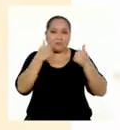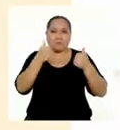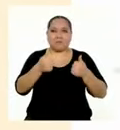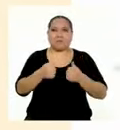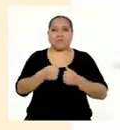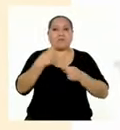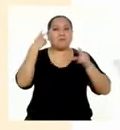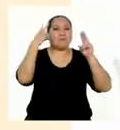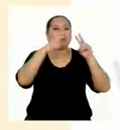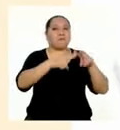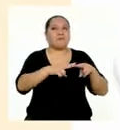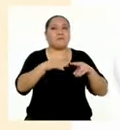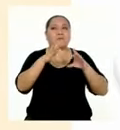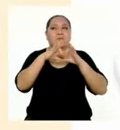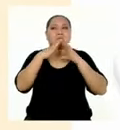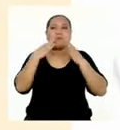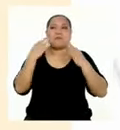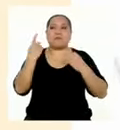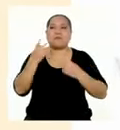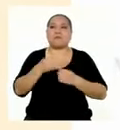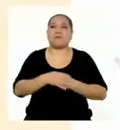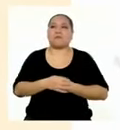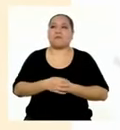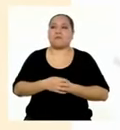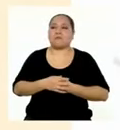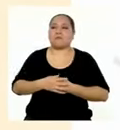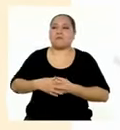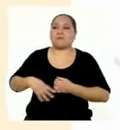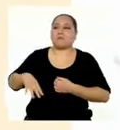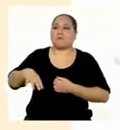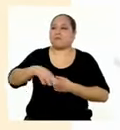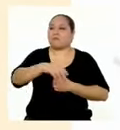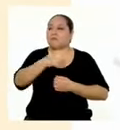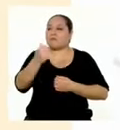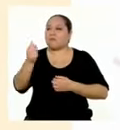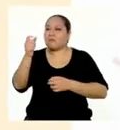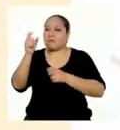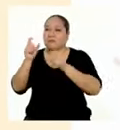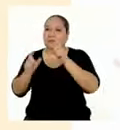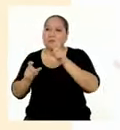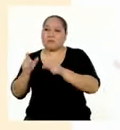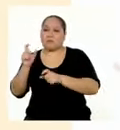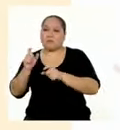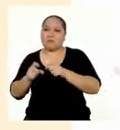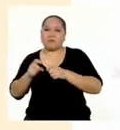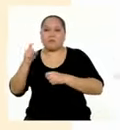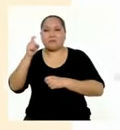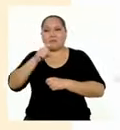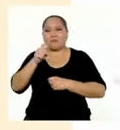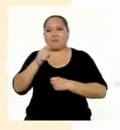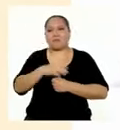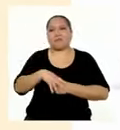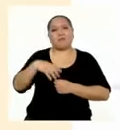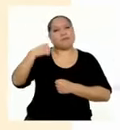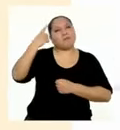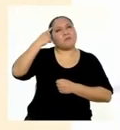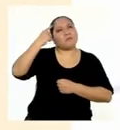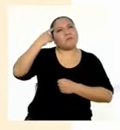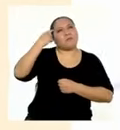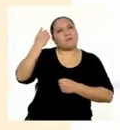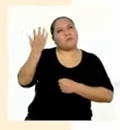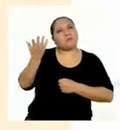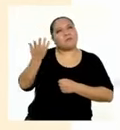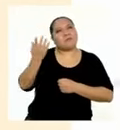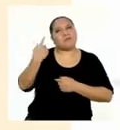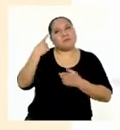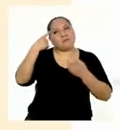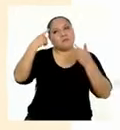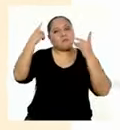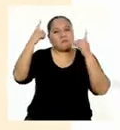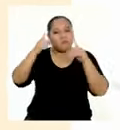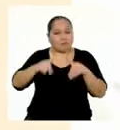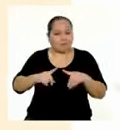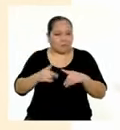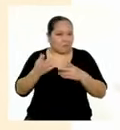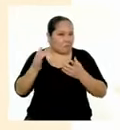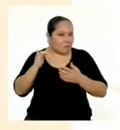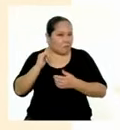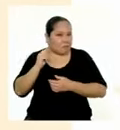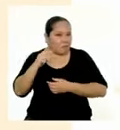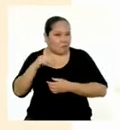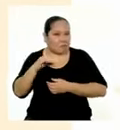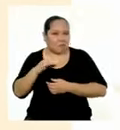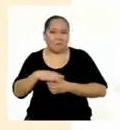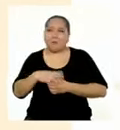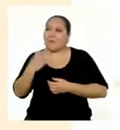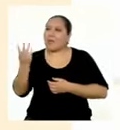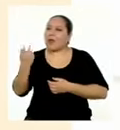Pero veamos esta frase. Los demás necesitan. ¿Cómo debemos pensar nuestros acuerdos,